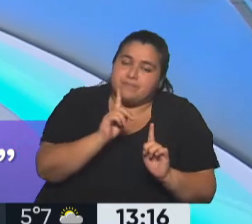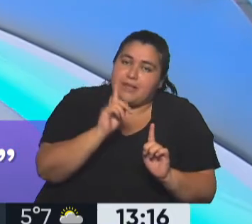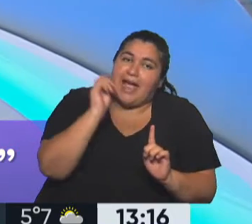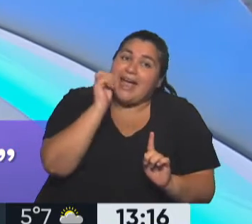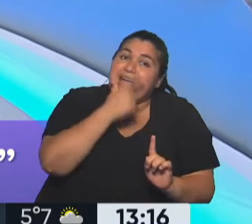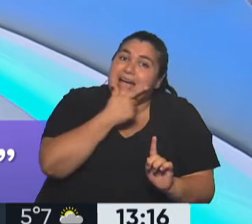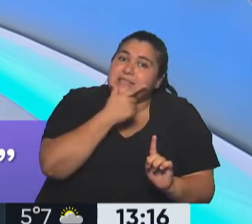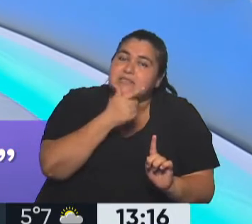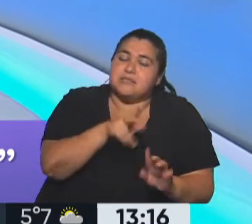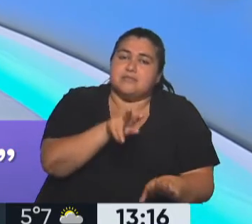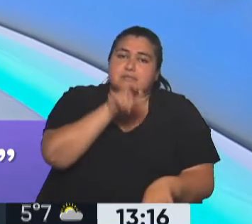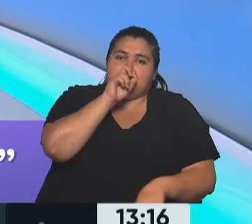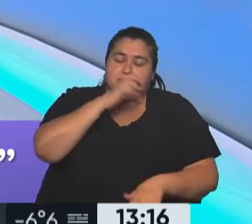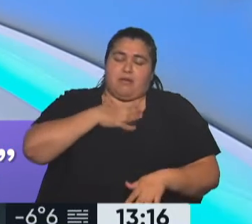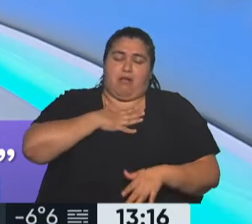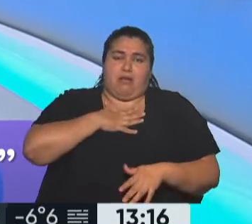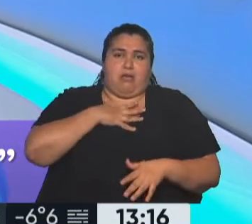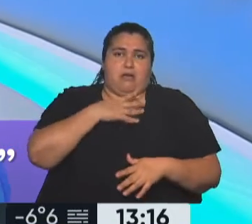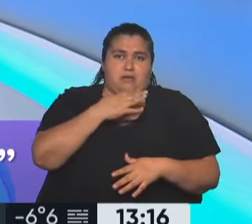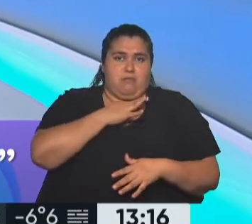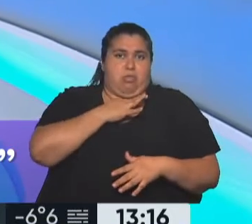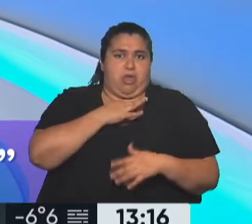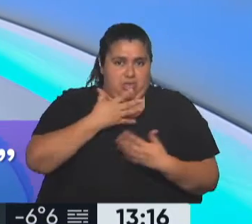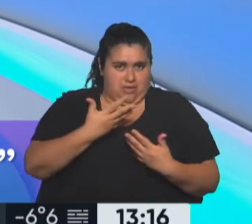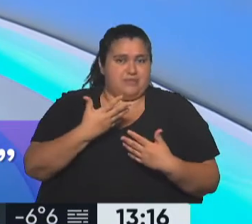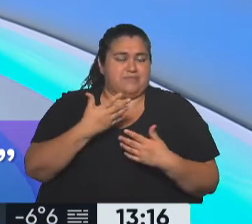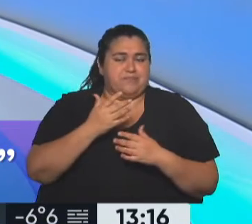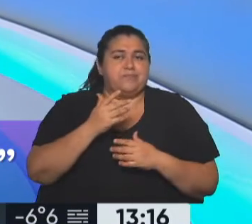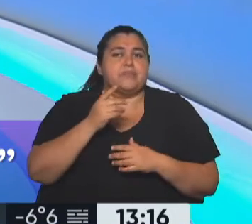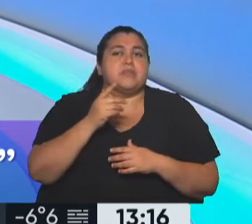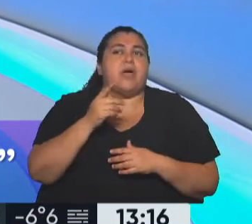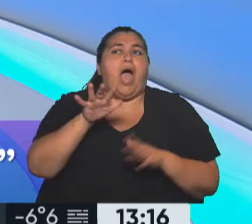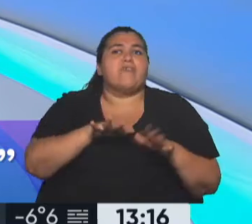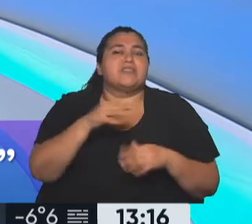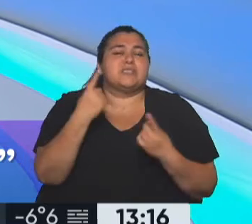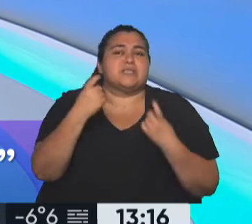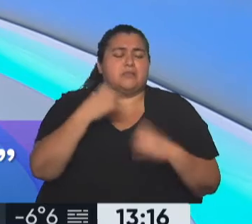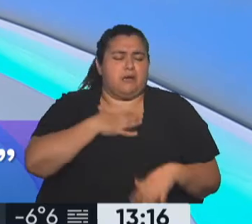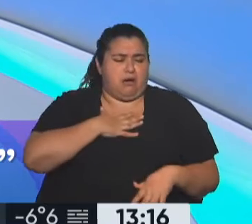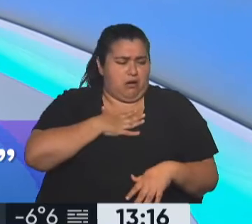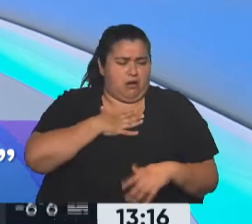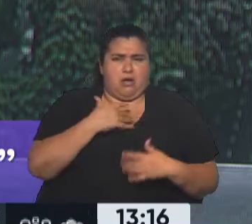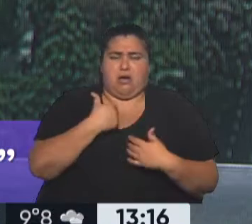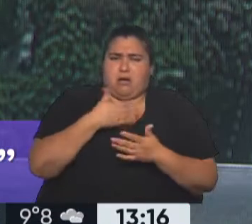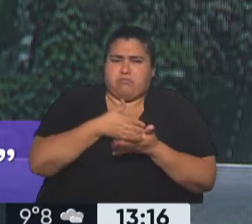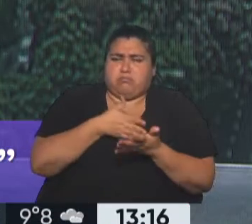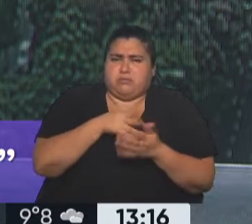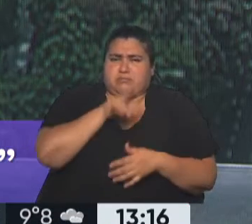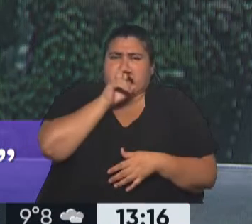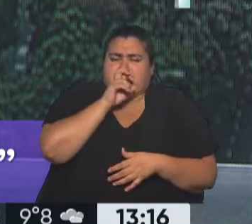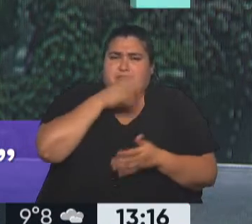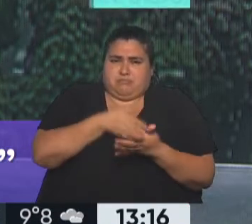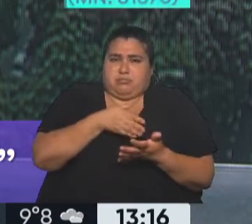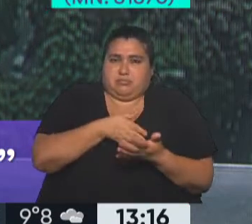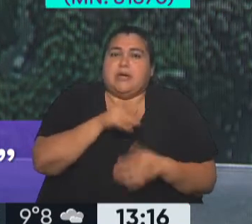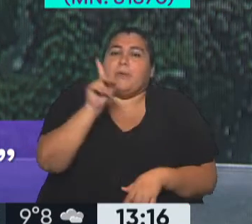asfixiante, está bien. Como no produce intoxicación, las personas se dan cuenta que le falta el aire. Sí. Entonces, digamos que frente a eso puede tener